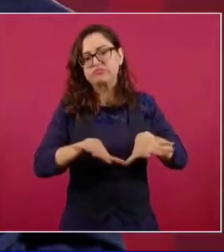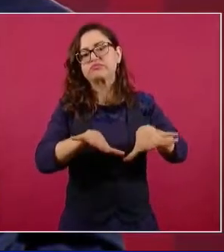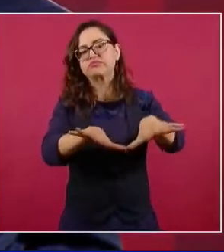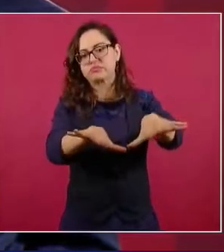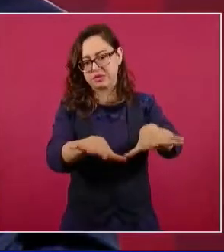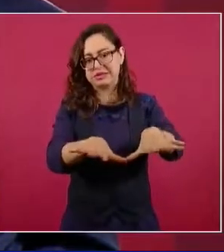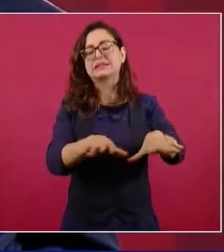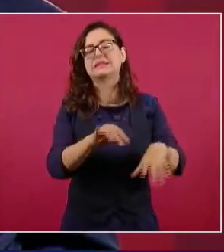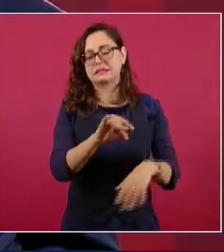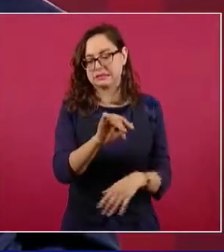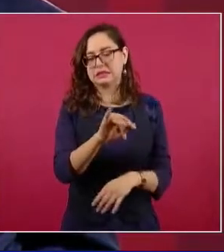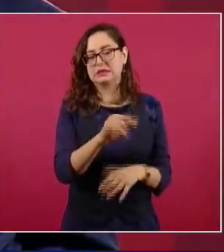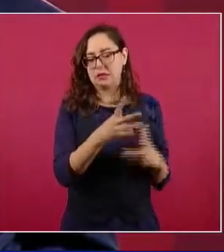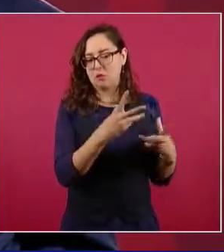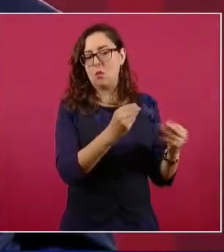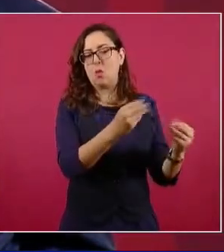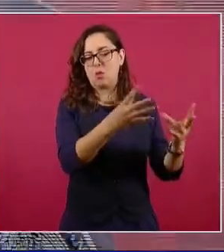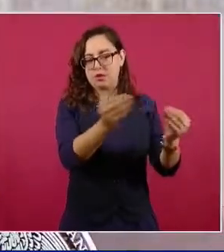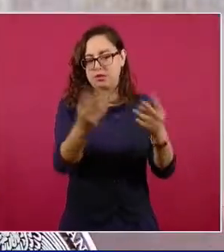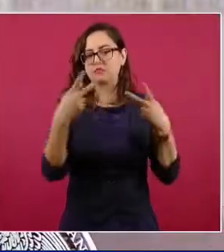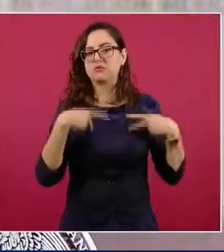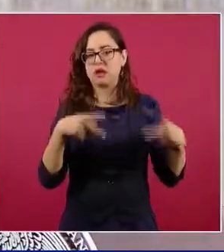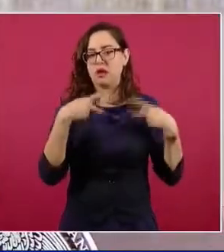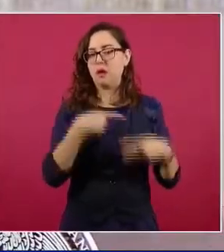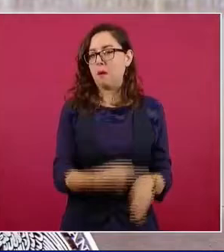pero no pudo